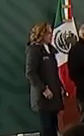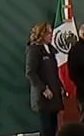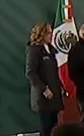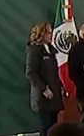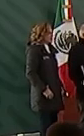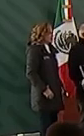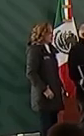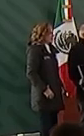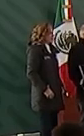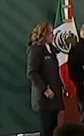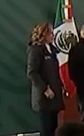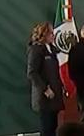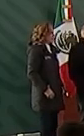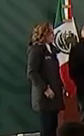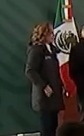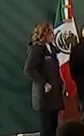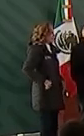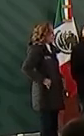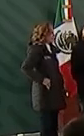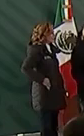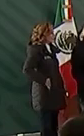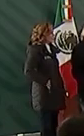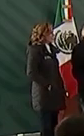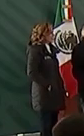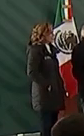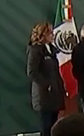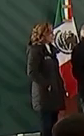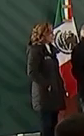domingo todavía no está